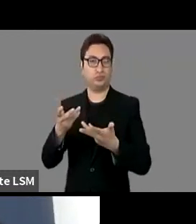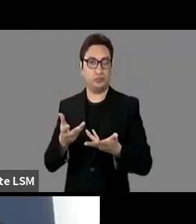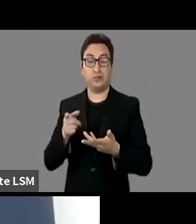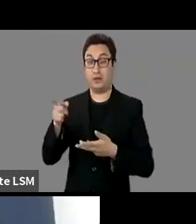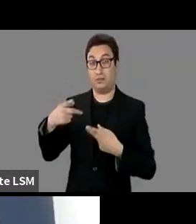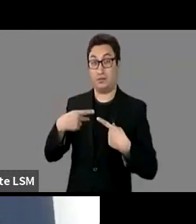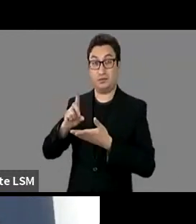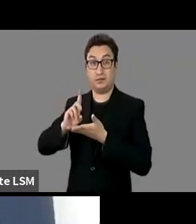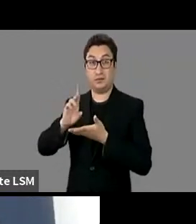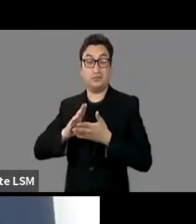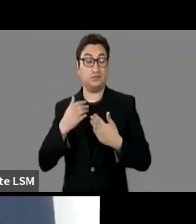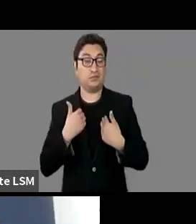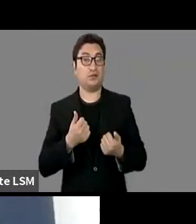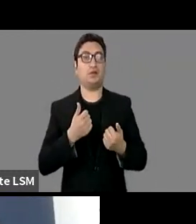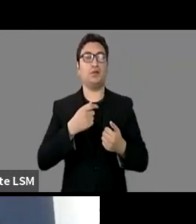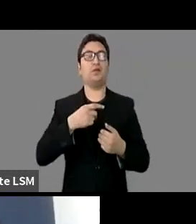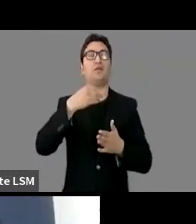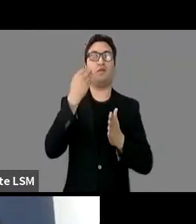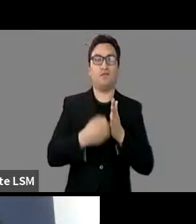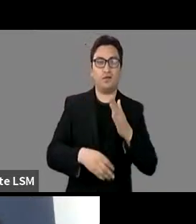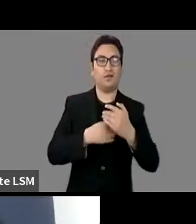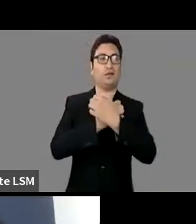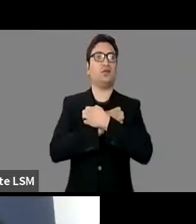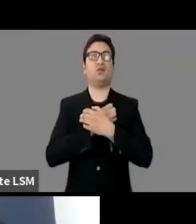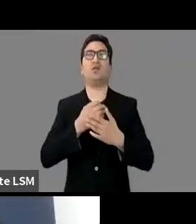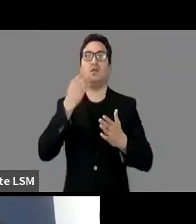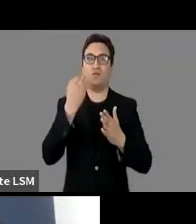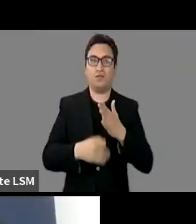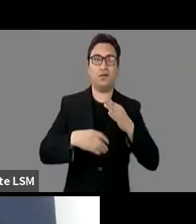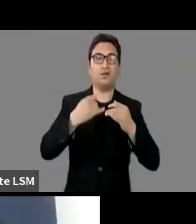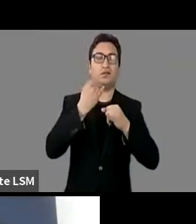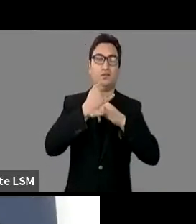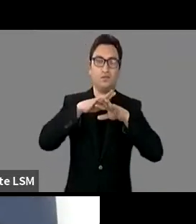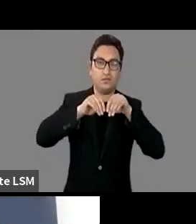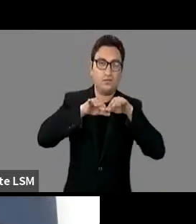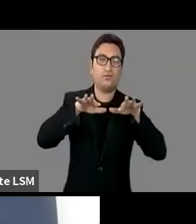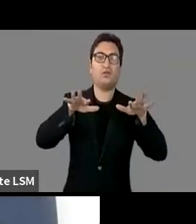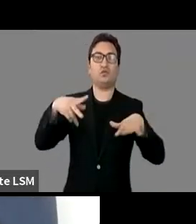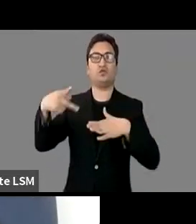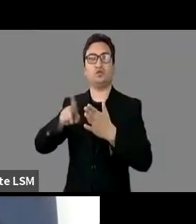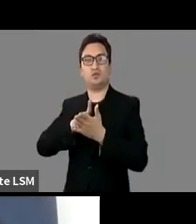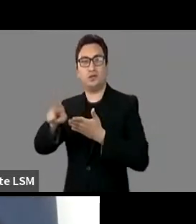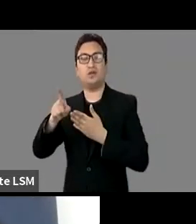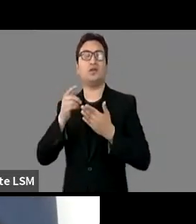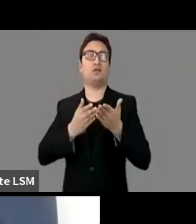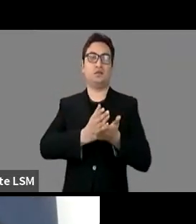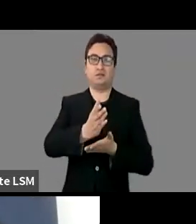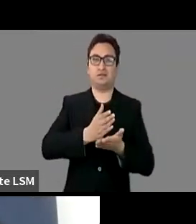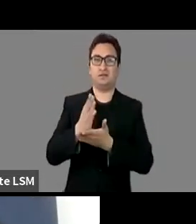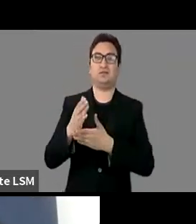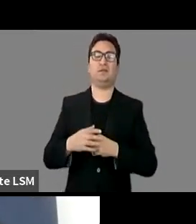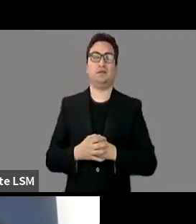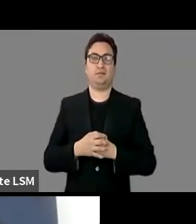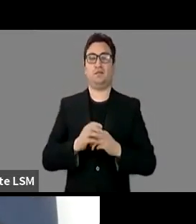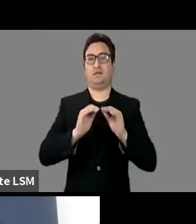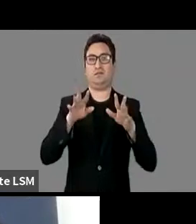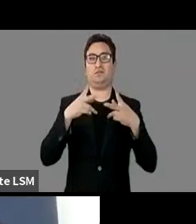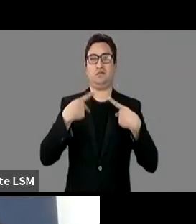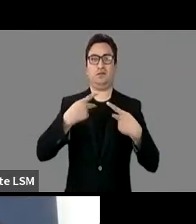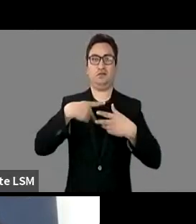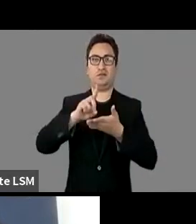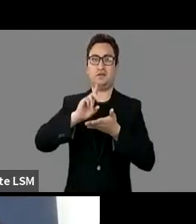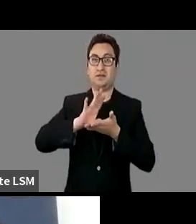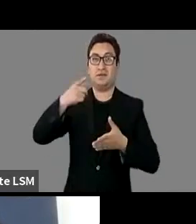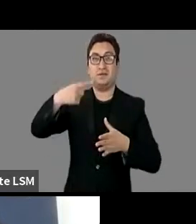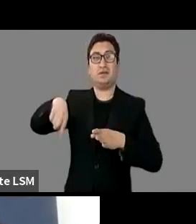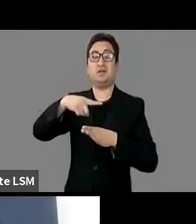con educación, tiene que ver con difusión de sus derechos, con accesibilidad, ¿no? Las personas con discapacidad muchas veces ni siquiera saben a qué tienen derecho.